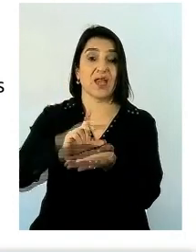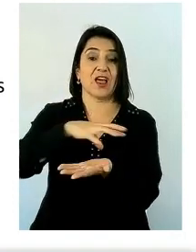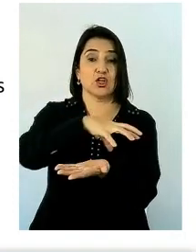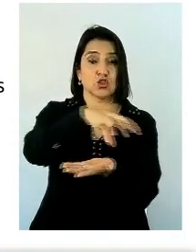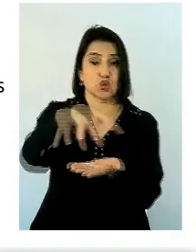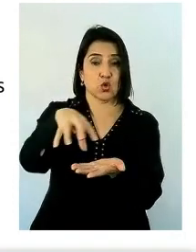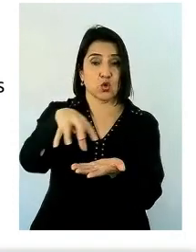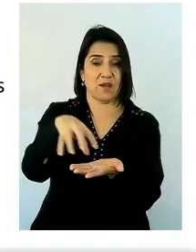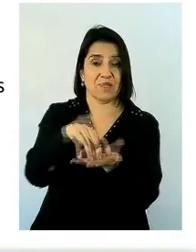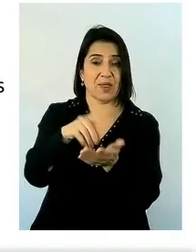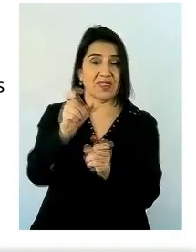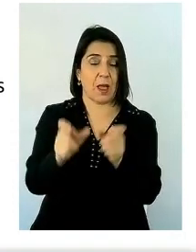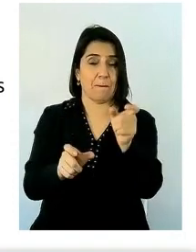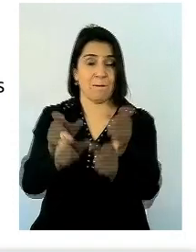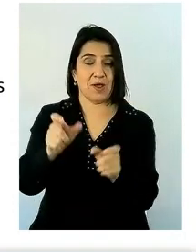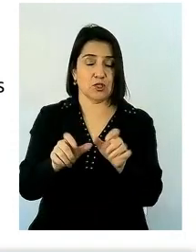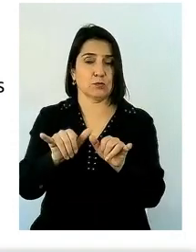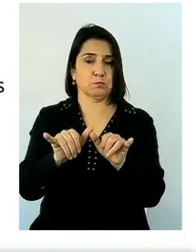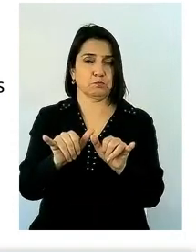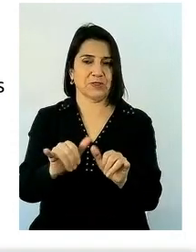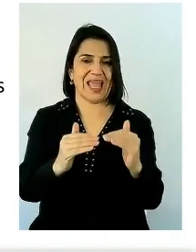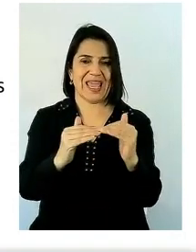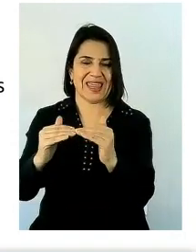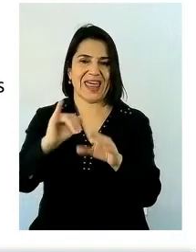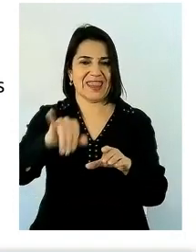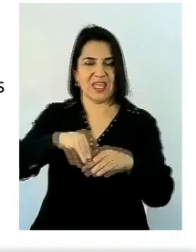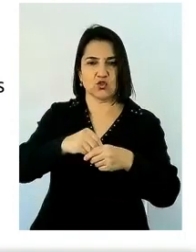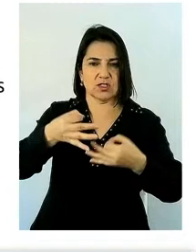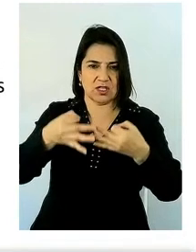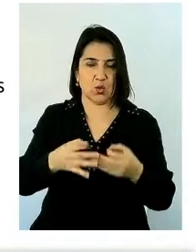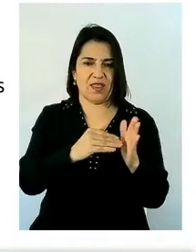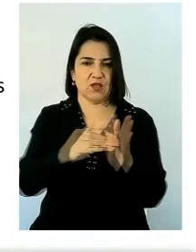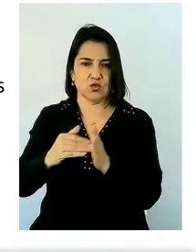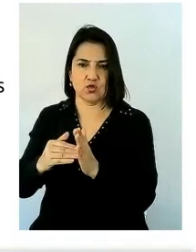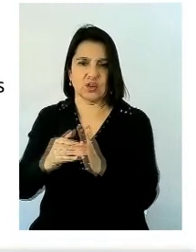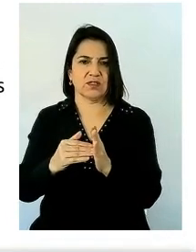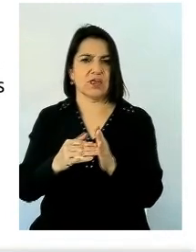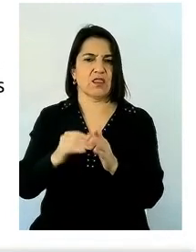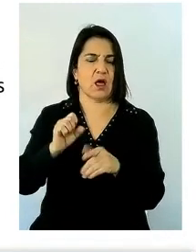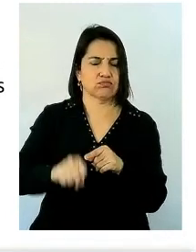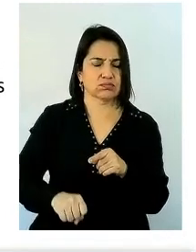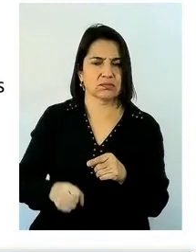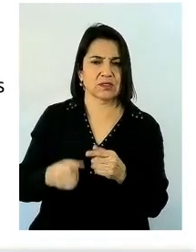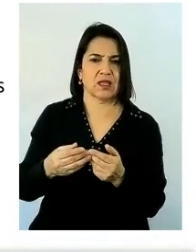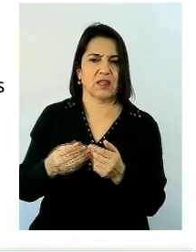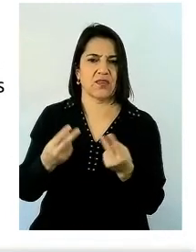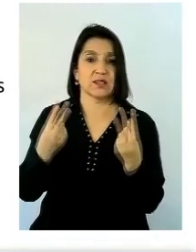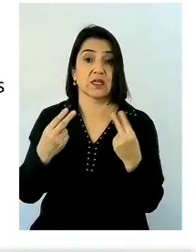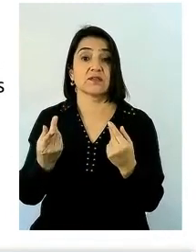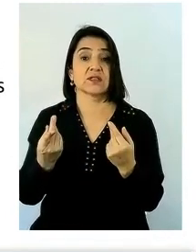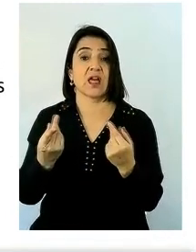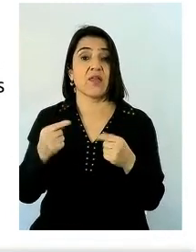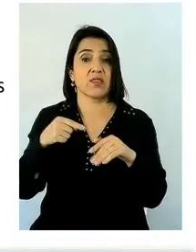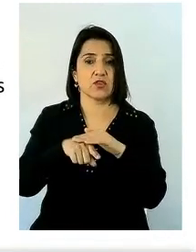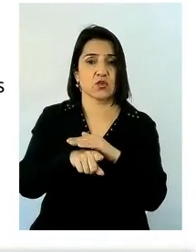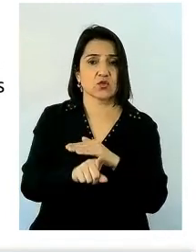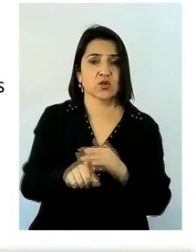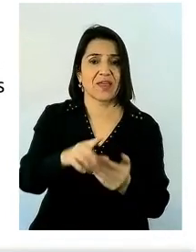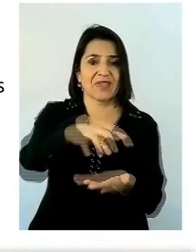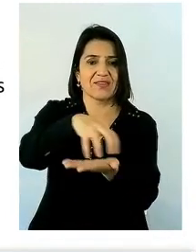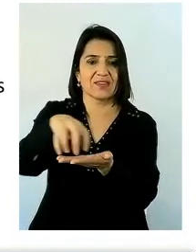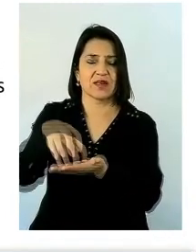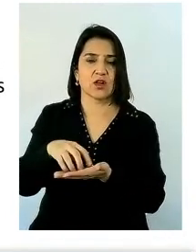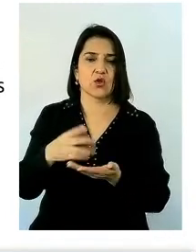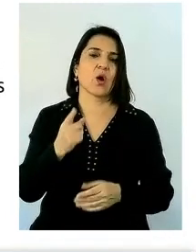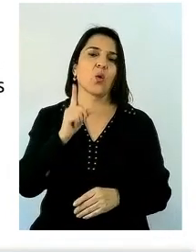inclusión, seguridad, sostenibilidad, resiliencia e integración territorial. Y por último, el Estado garantizará la protección y el